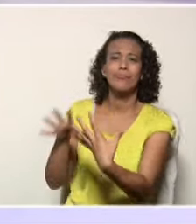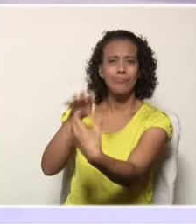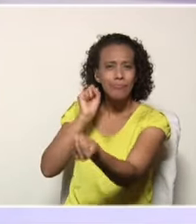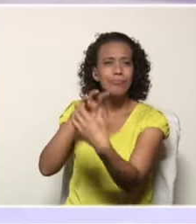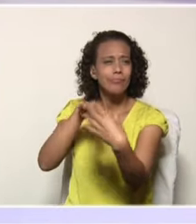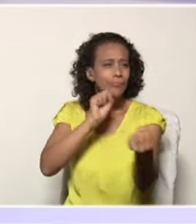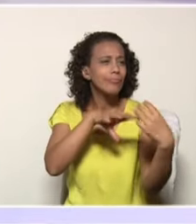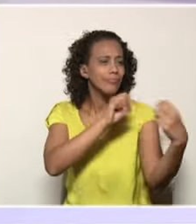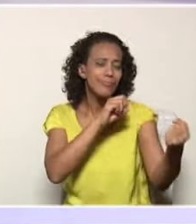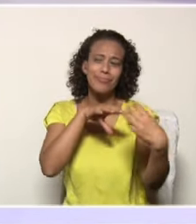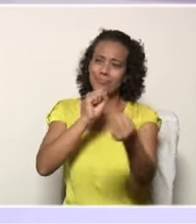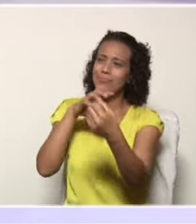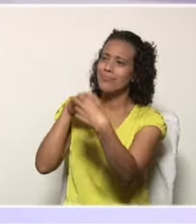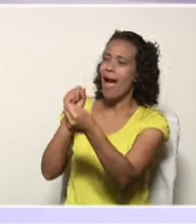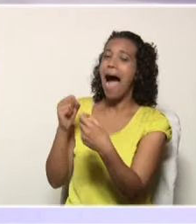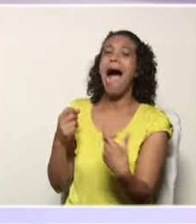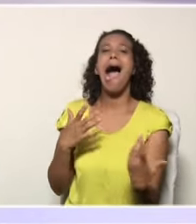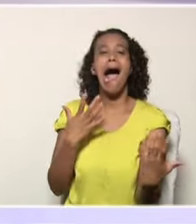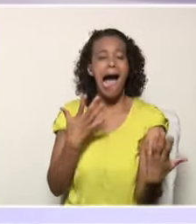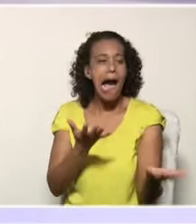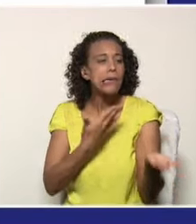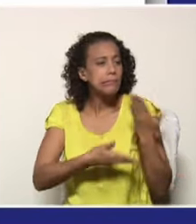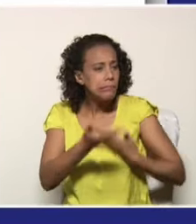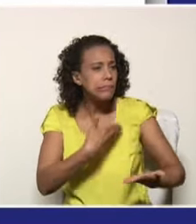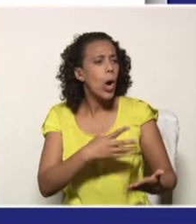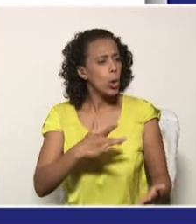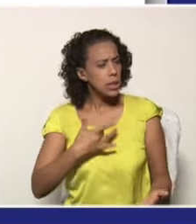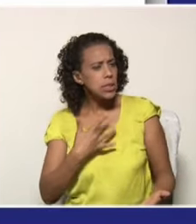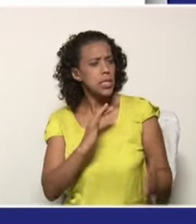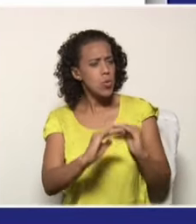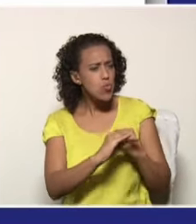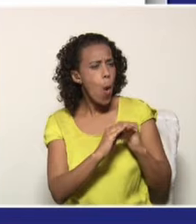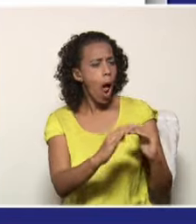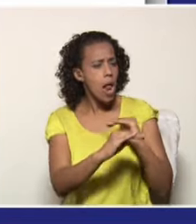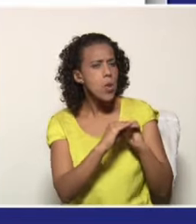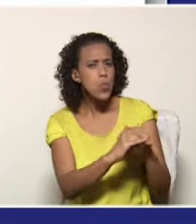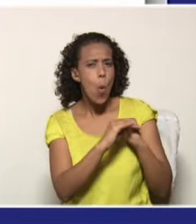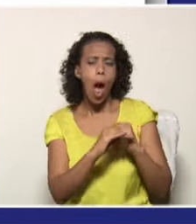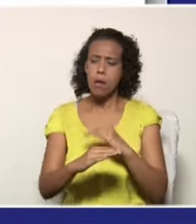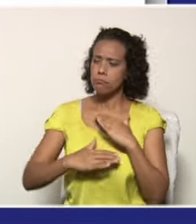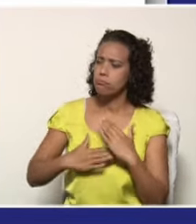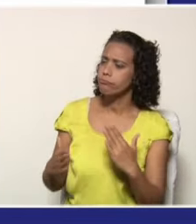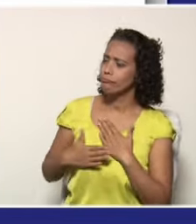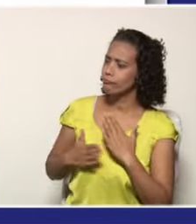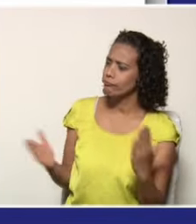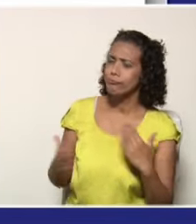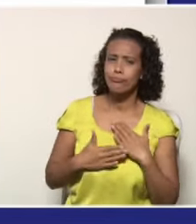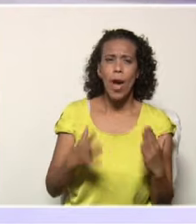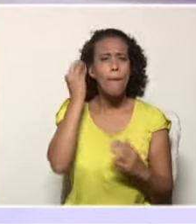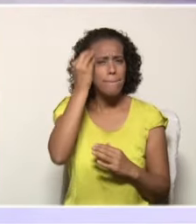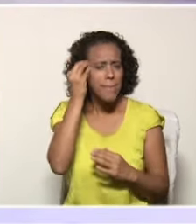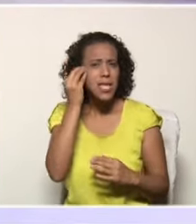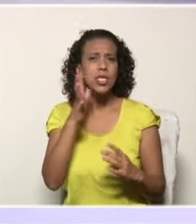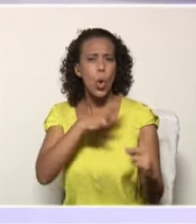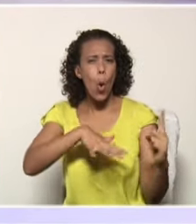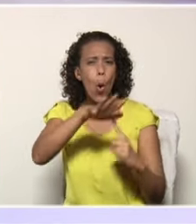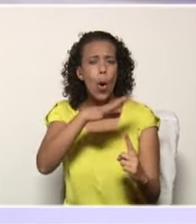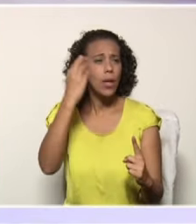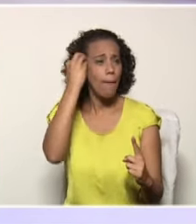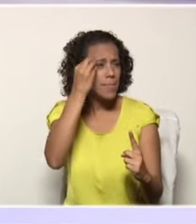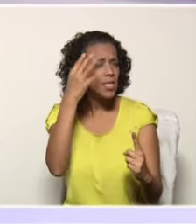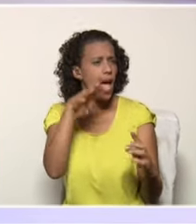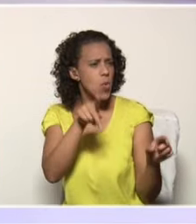nos permite a cada uno ponernos en el lugar de otro, comprender su situación, su manera de pensar, y a partir